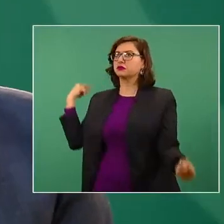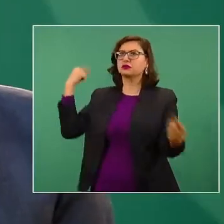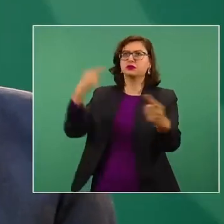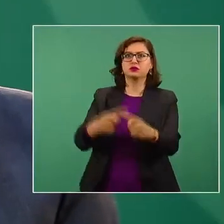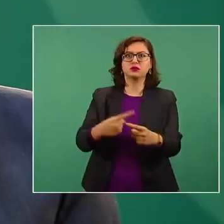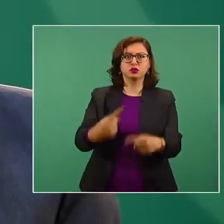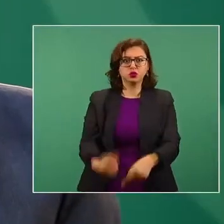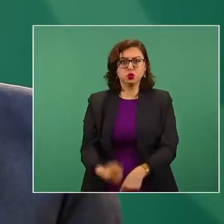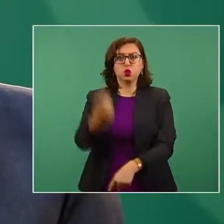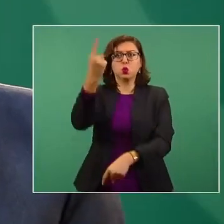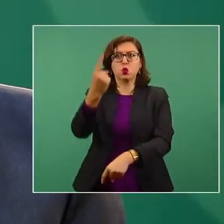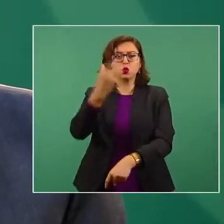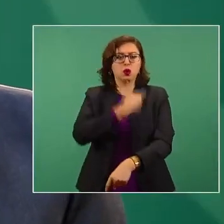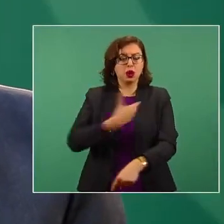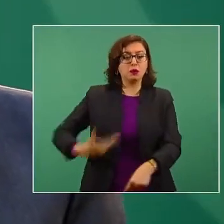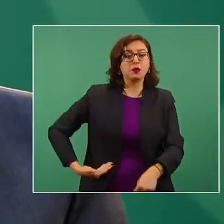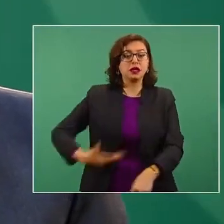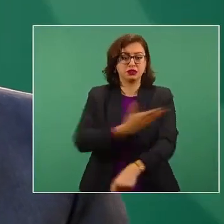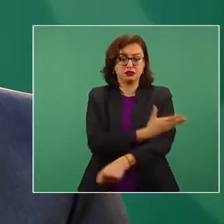fue